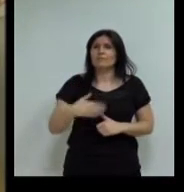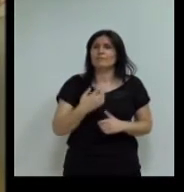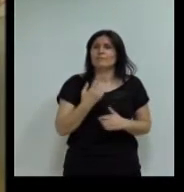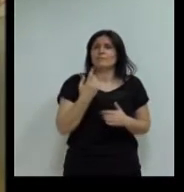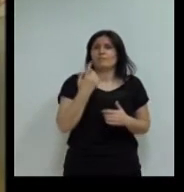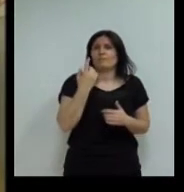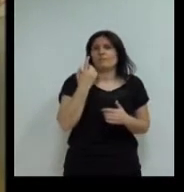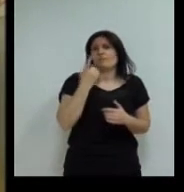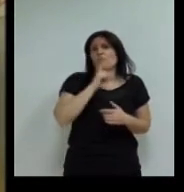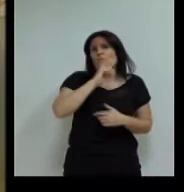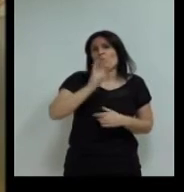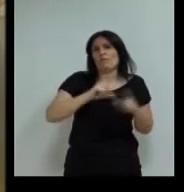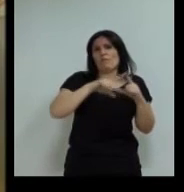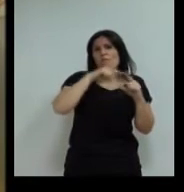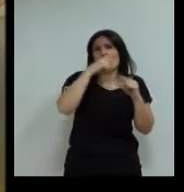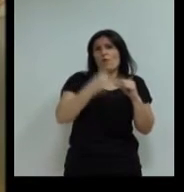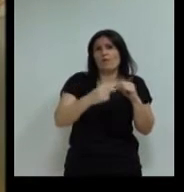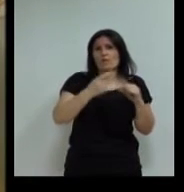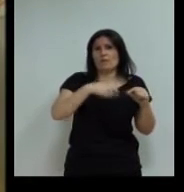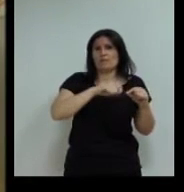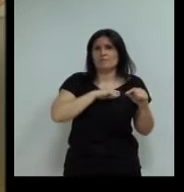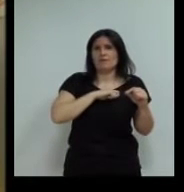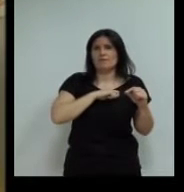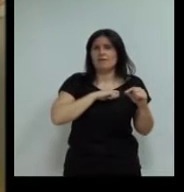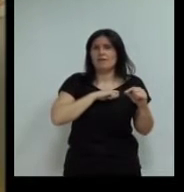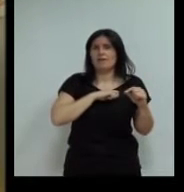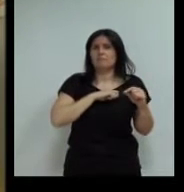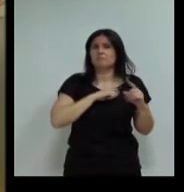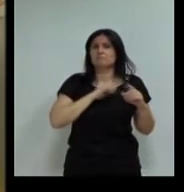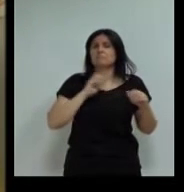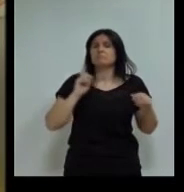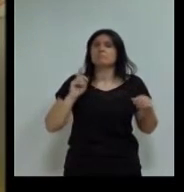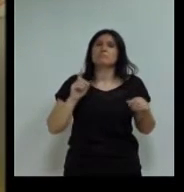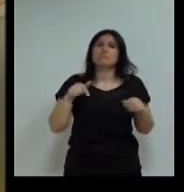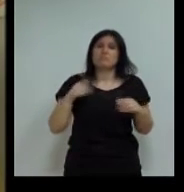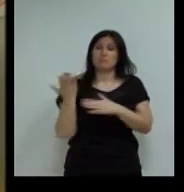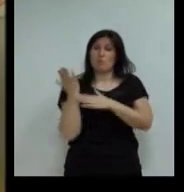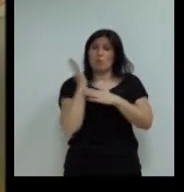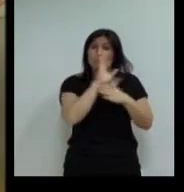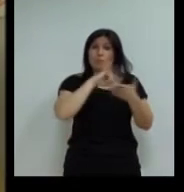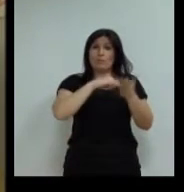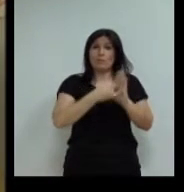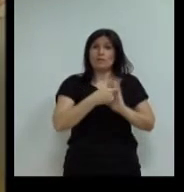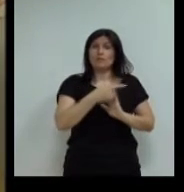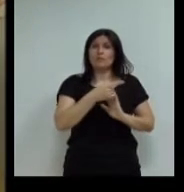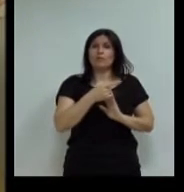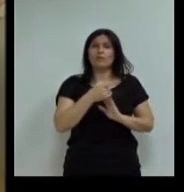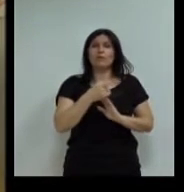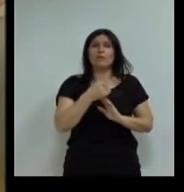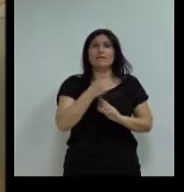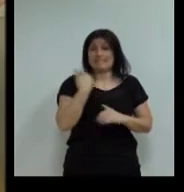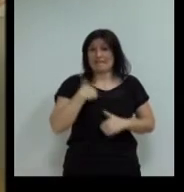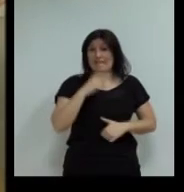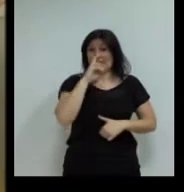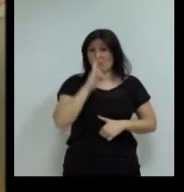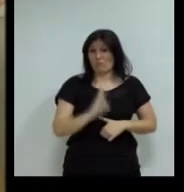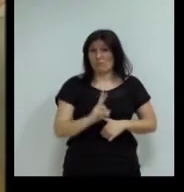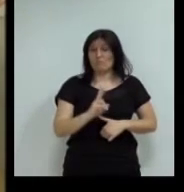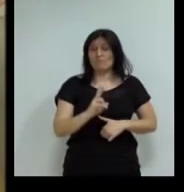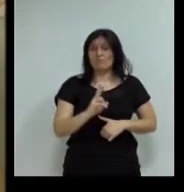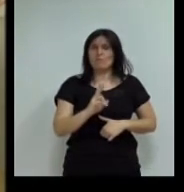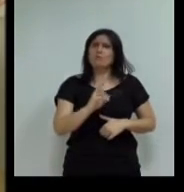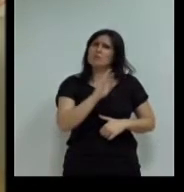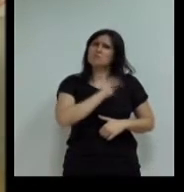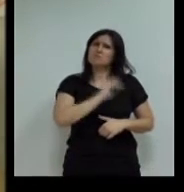camino Fundación Vodafone España, les propusimos el proyecto, este es el segundo año que llevamos y la verdad que bastante bien.